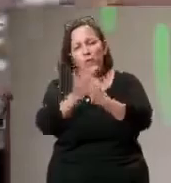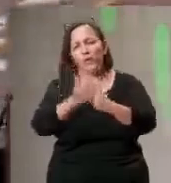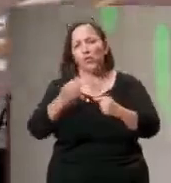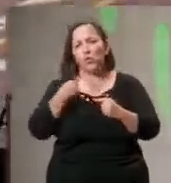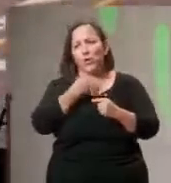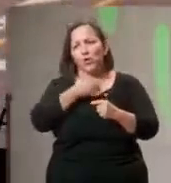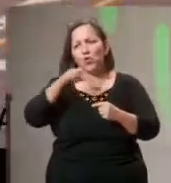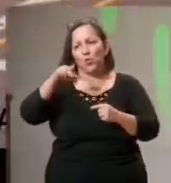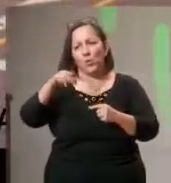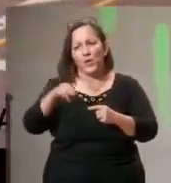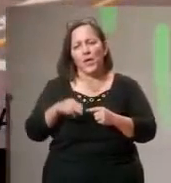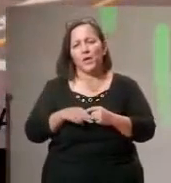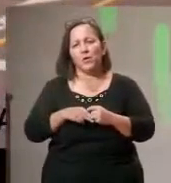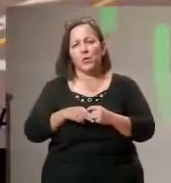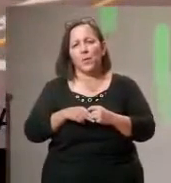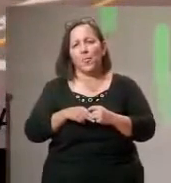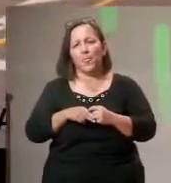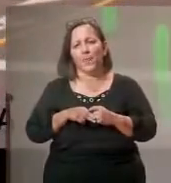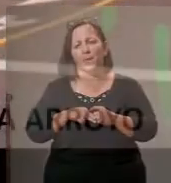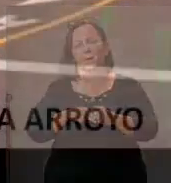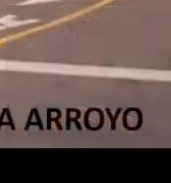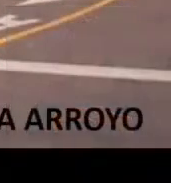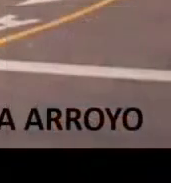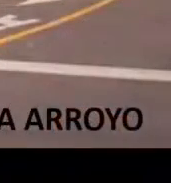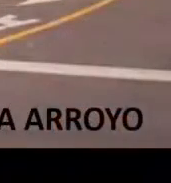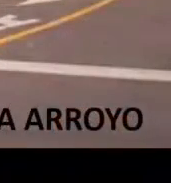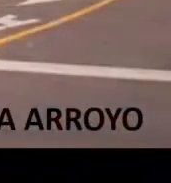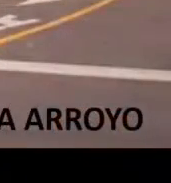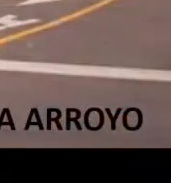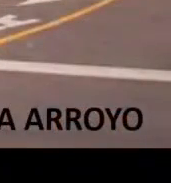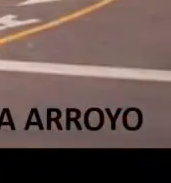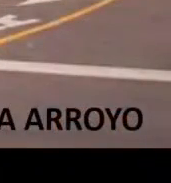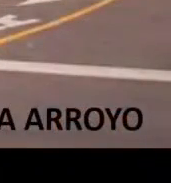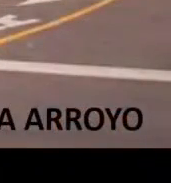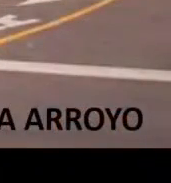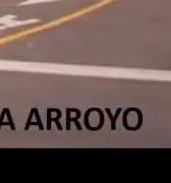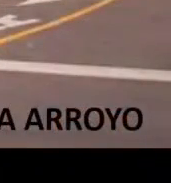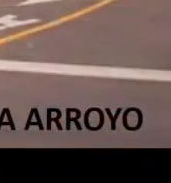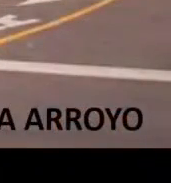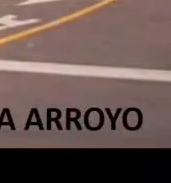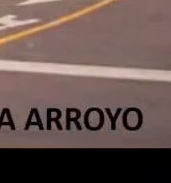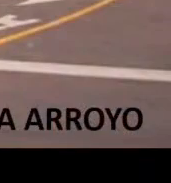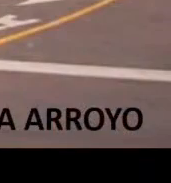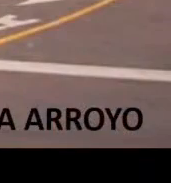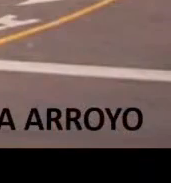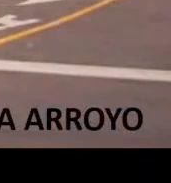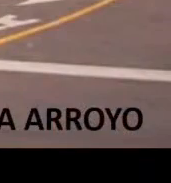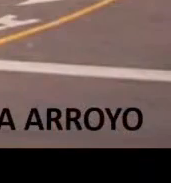compañero Christopher Camacho nos va a brindar la posibilidad, si tienen alguna consulta,